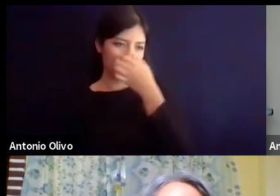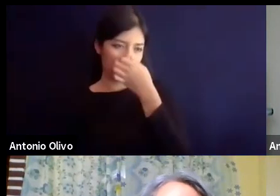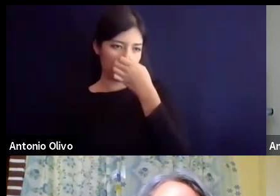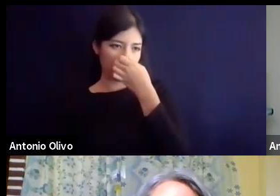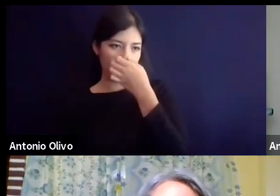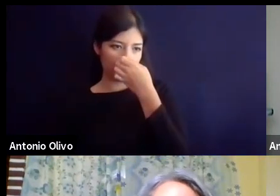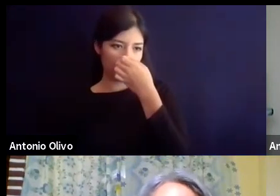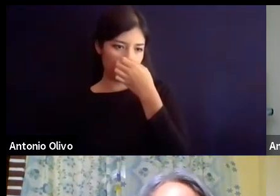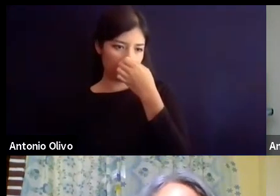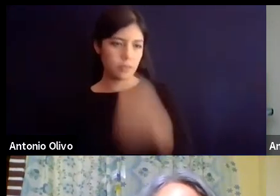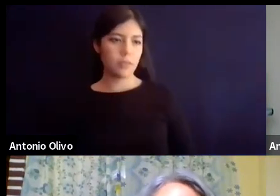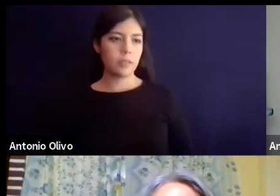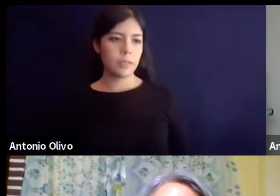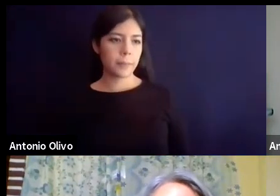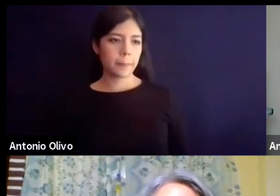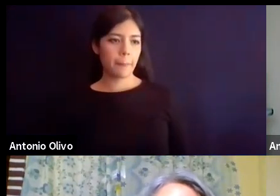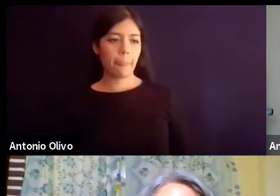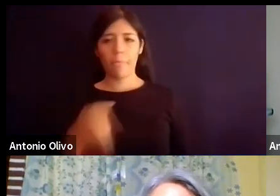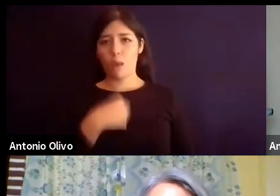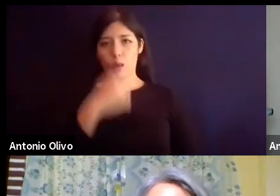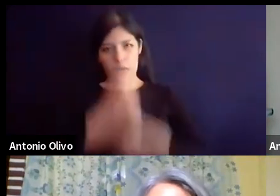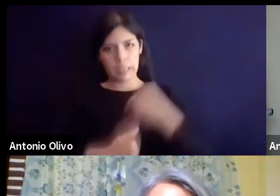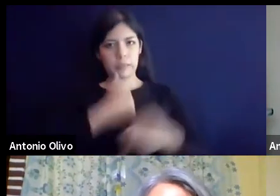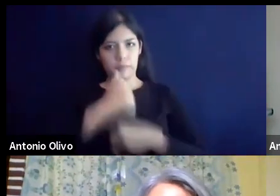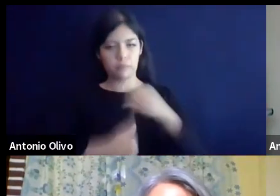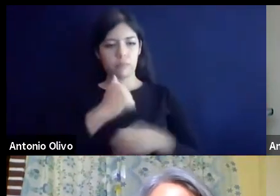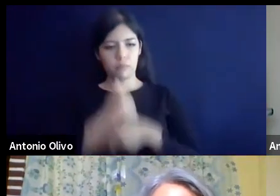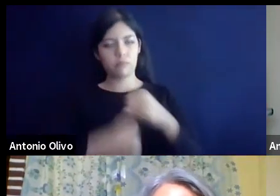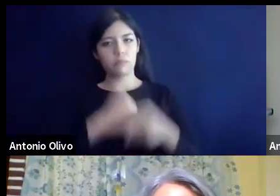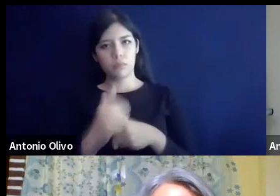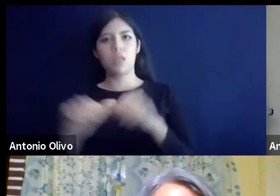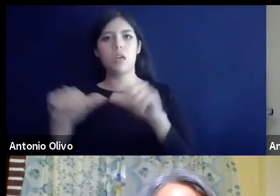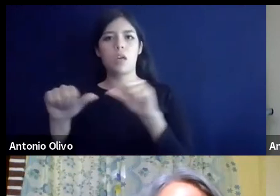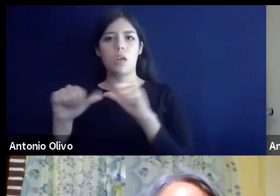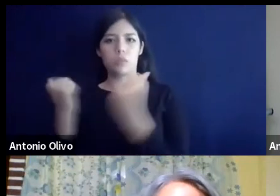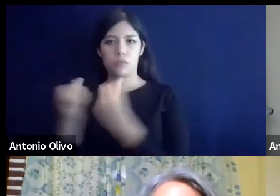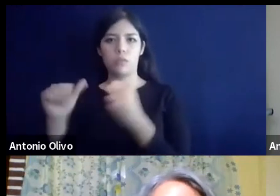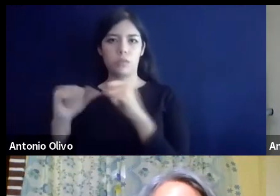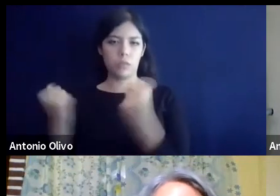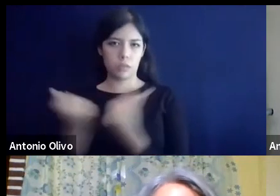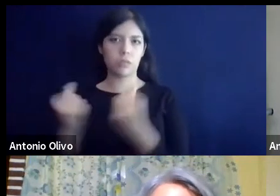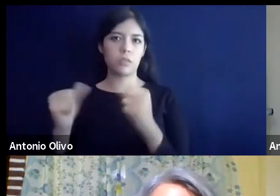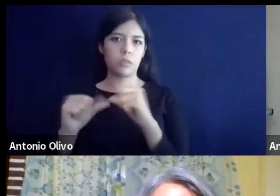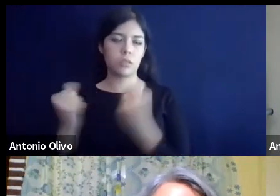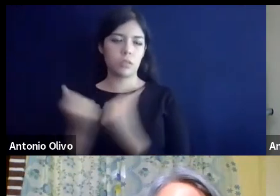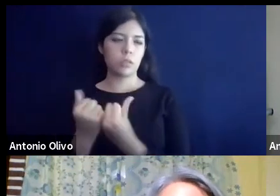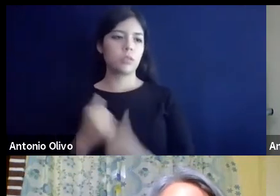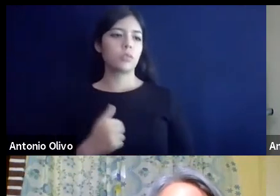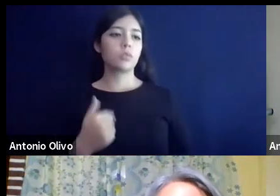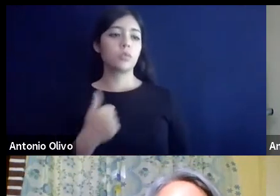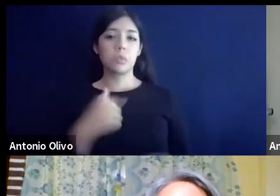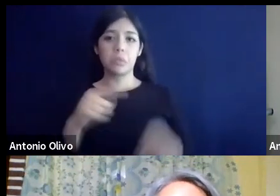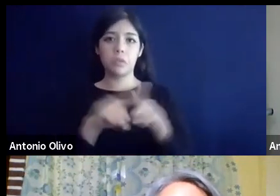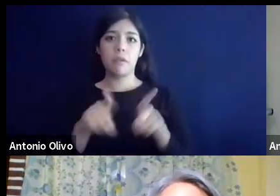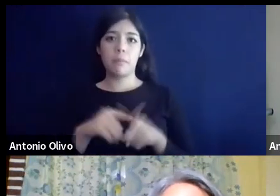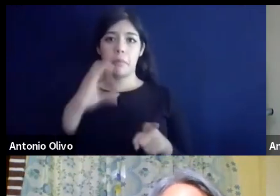tengo varios años en asociación, trabajando con asociaciones. De hecho, hasta el año pasado fui coordinadora nacional de un movimiento que se